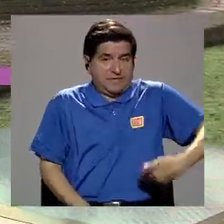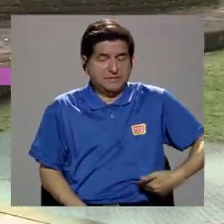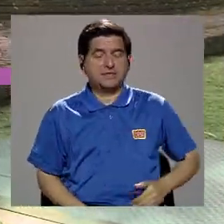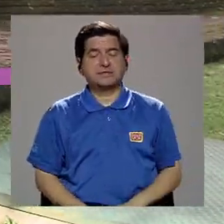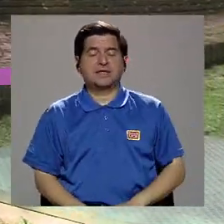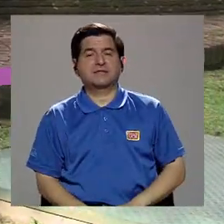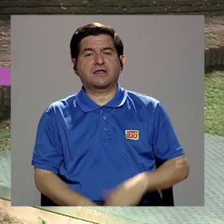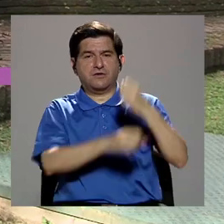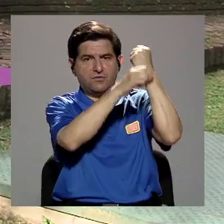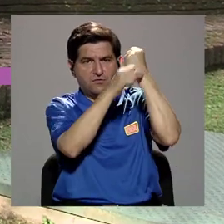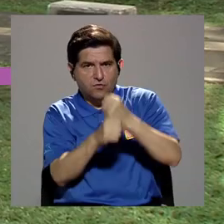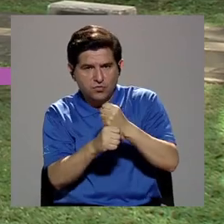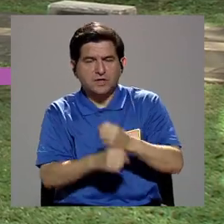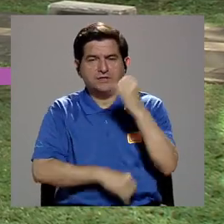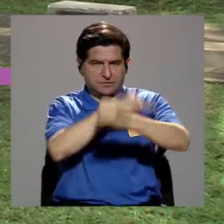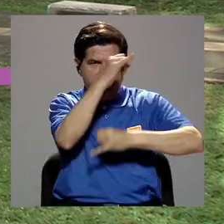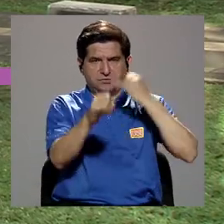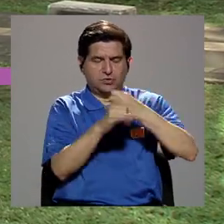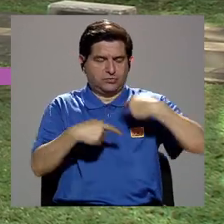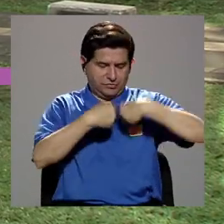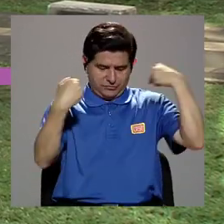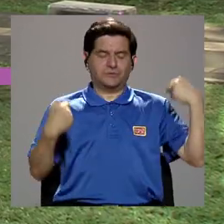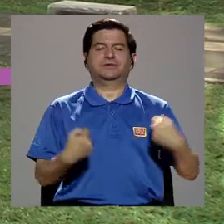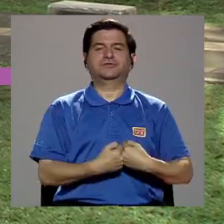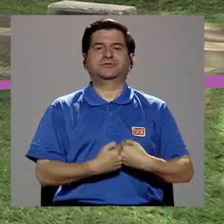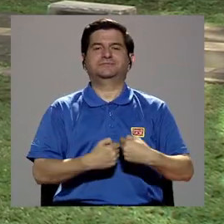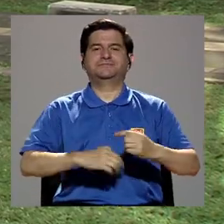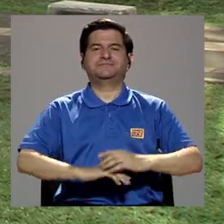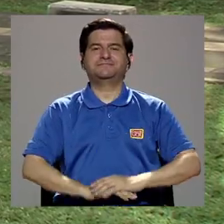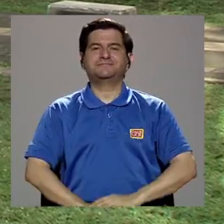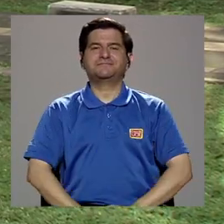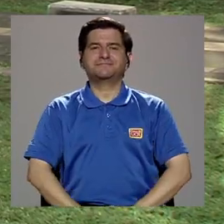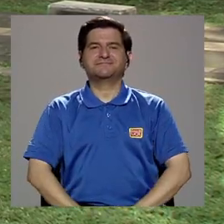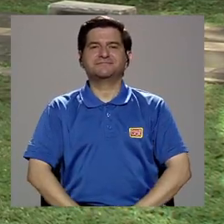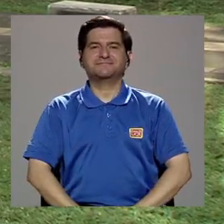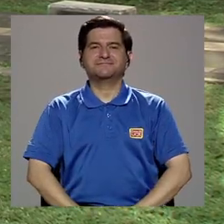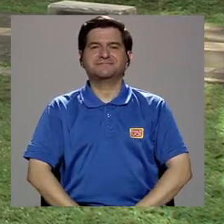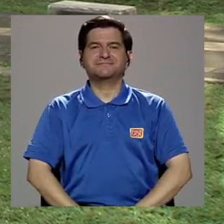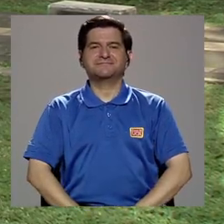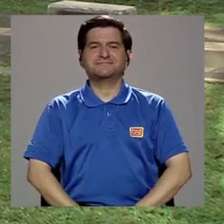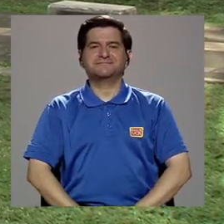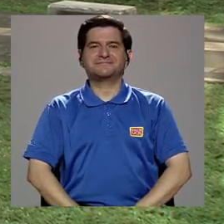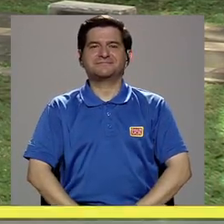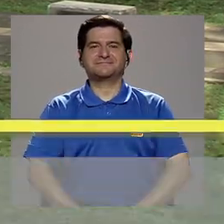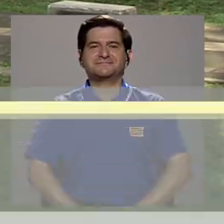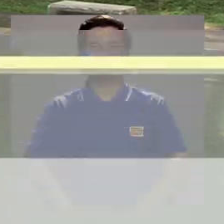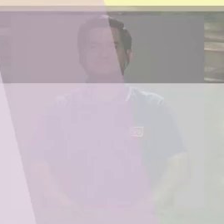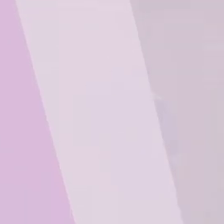es presidente de FUNICOR, la Fundación Internacional del Corazón.